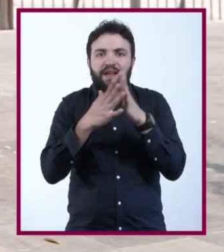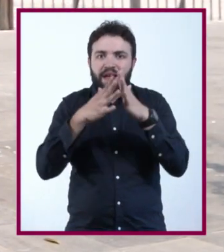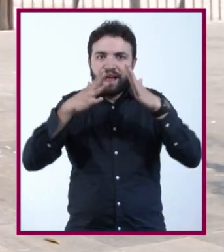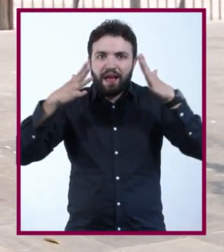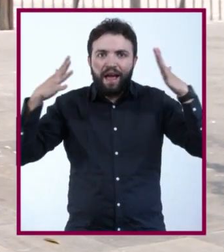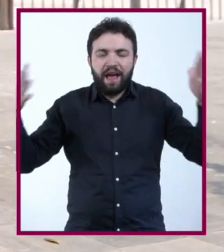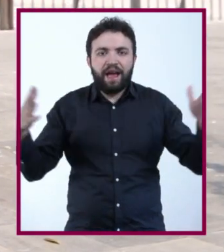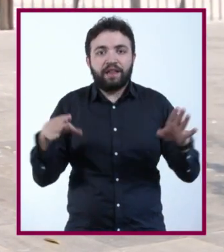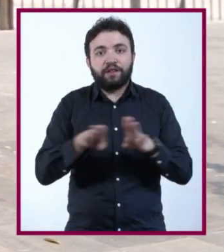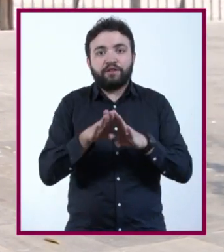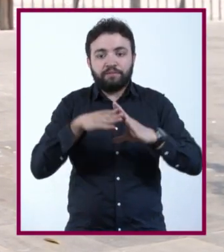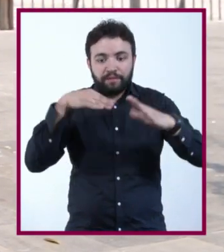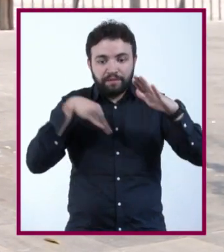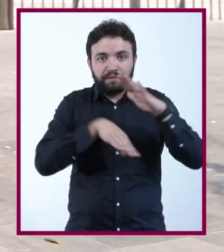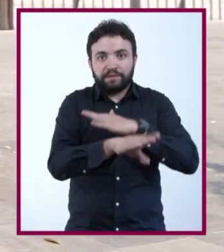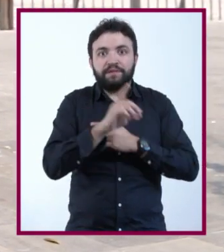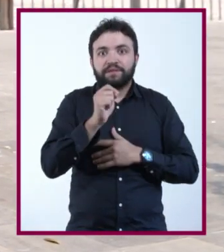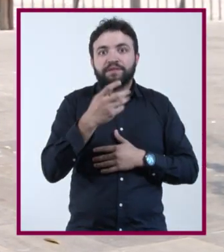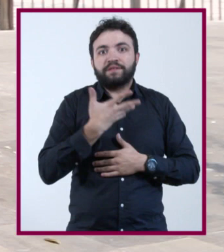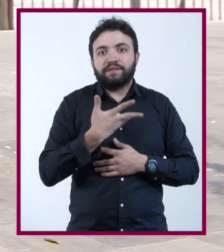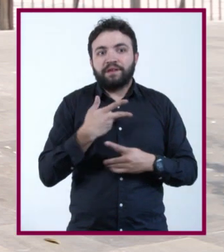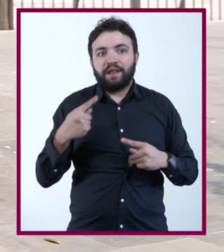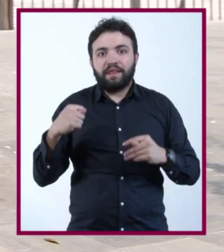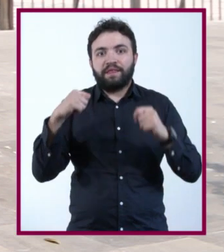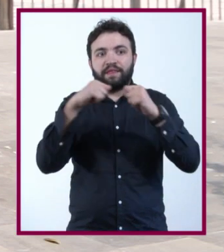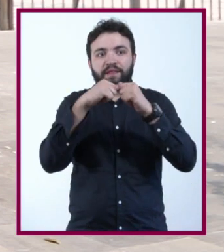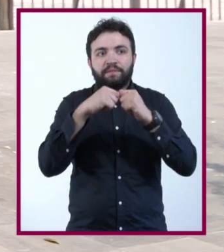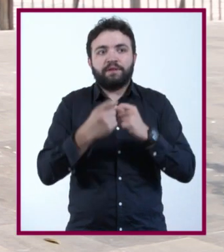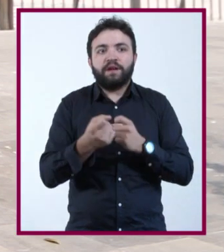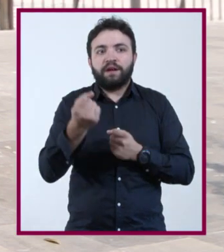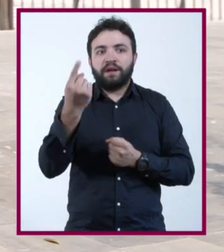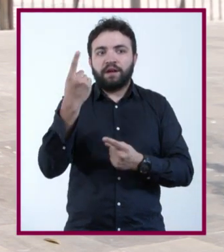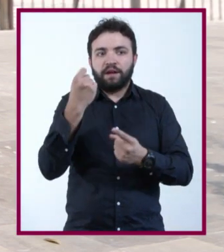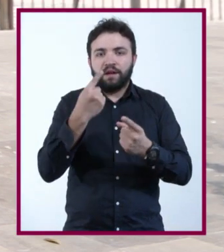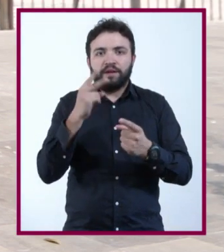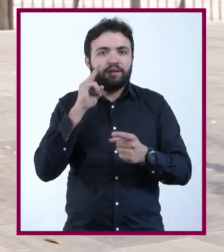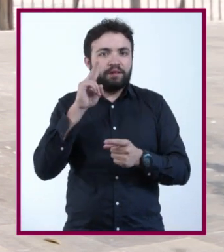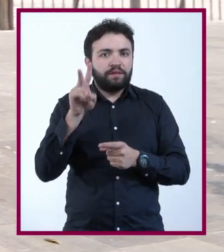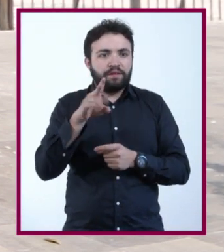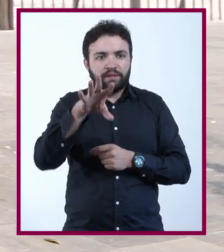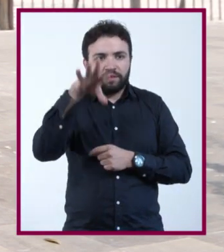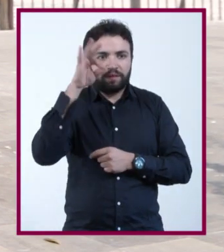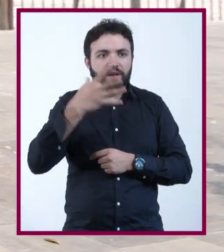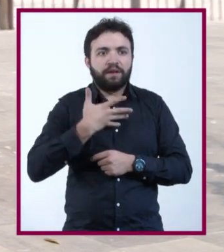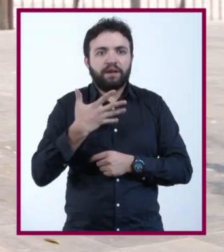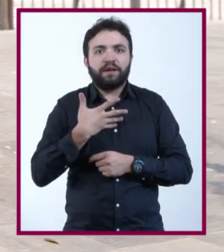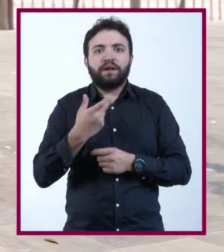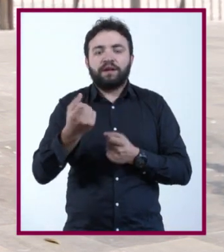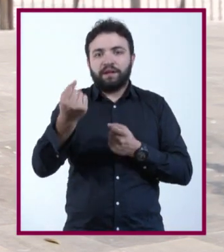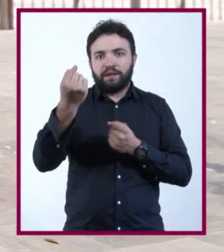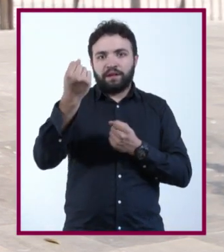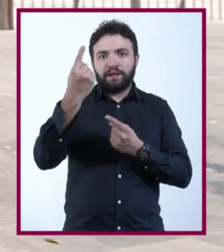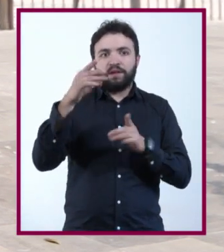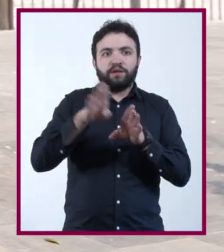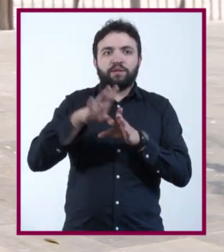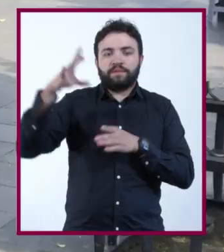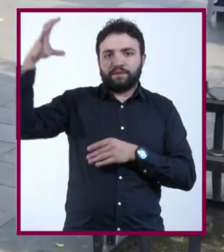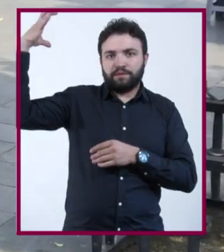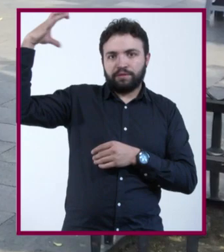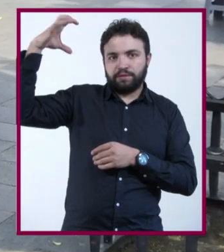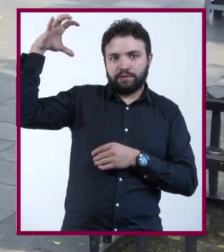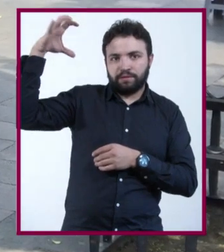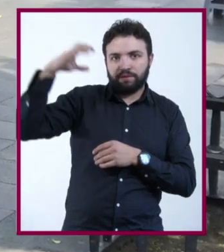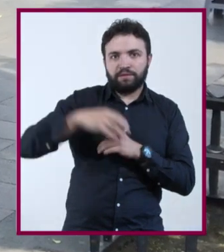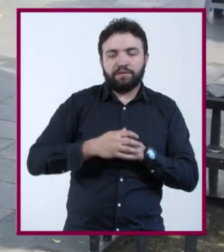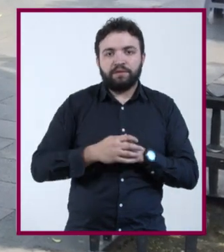pequeña muestra de todo lo que se encuentra debajo de la catedral. Algunos de los hallazgos recientes apuntan a que hay vestigios de la Pirámide del Sol y